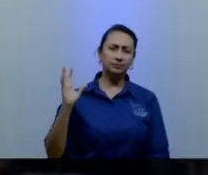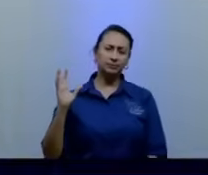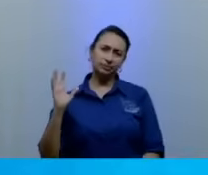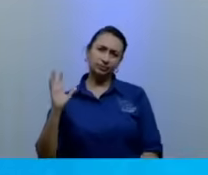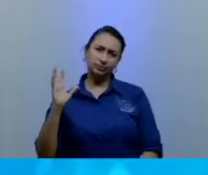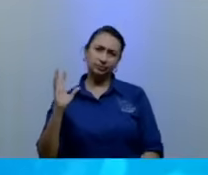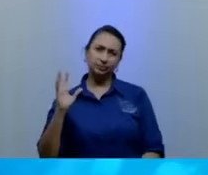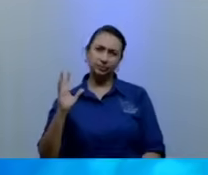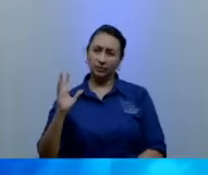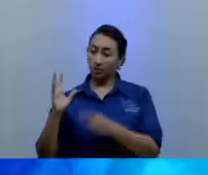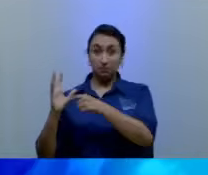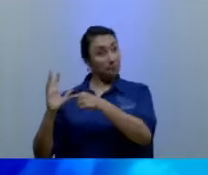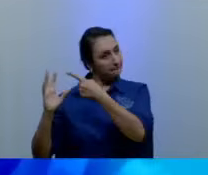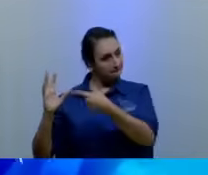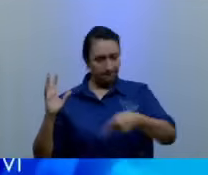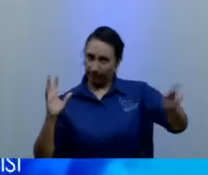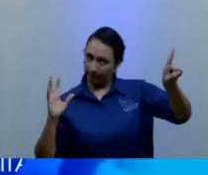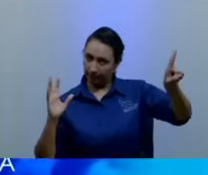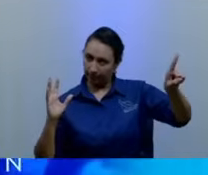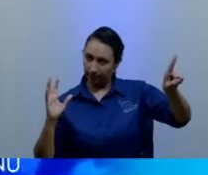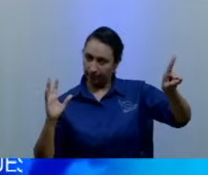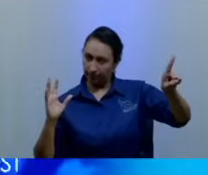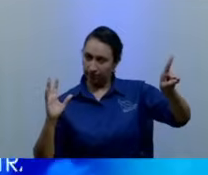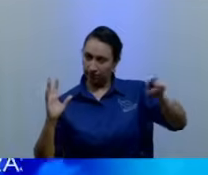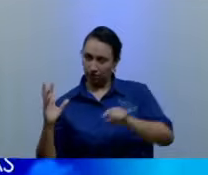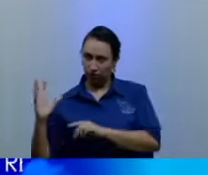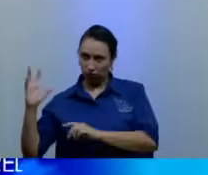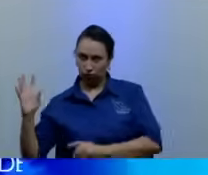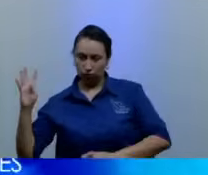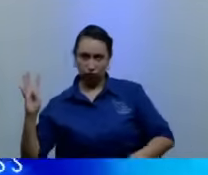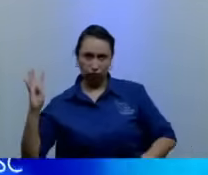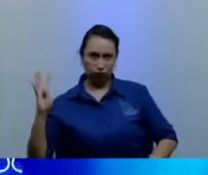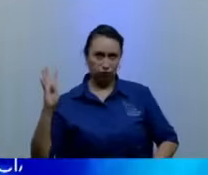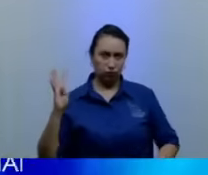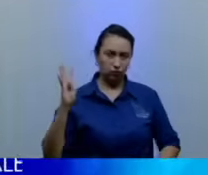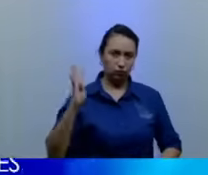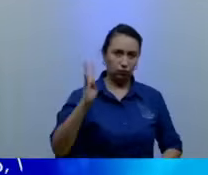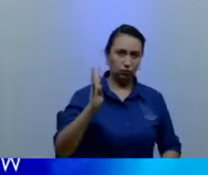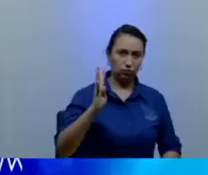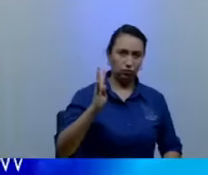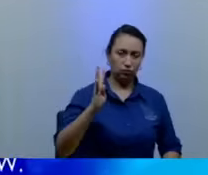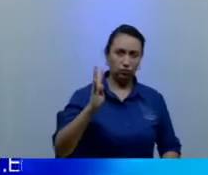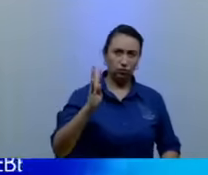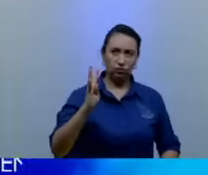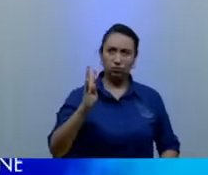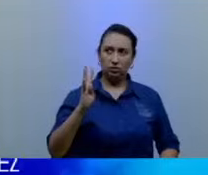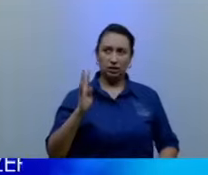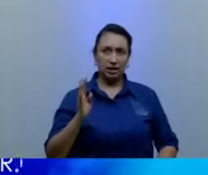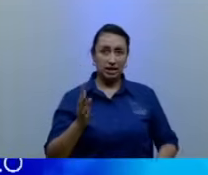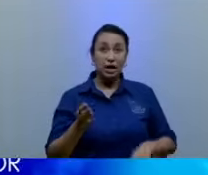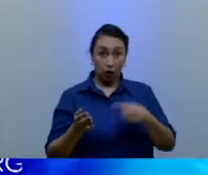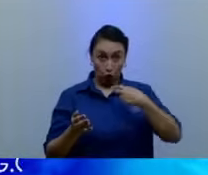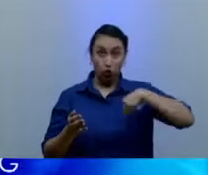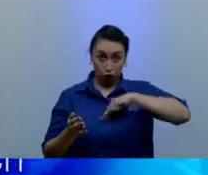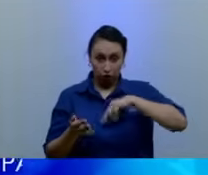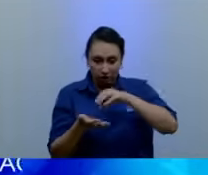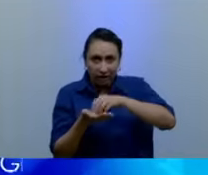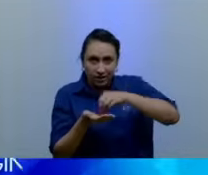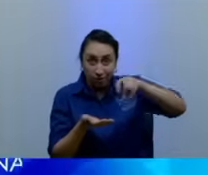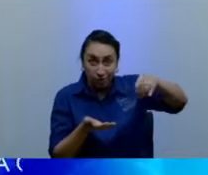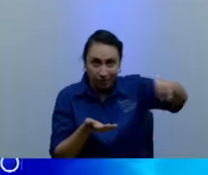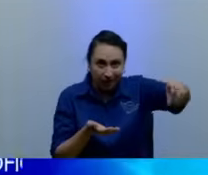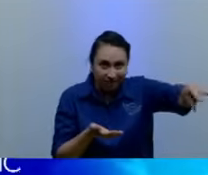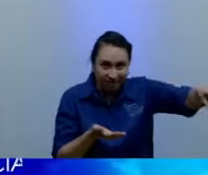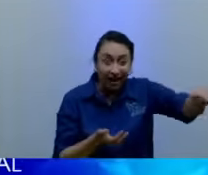Dije, van a hacer un acto profético. Y me recuerdo que vimos esto. Y donde puedan le echan sal.